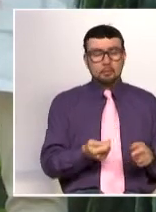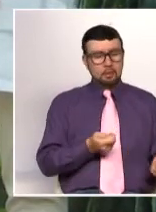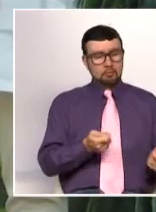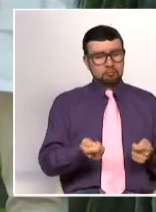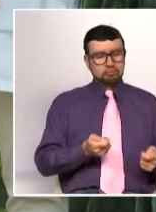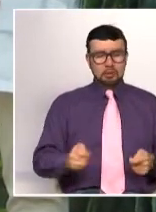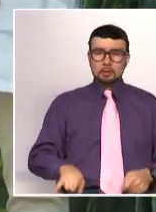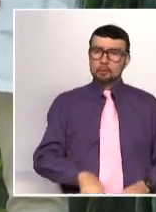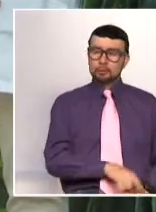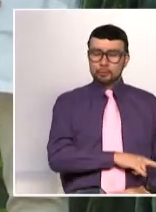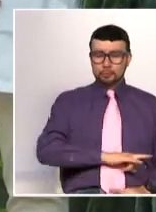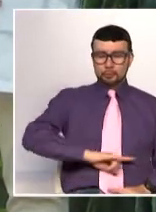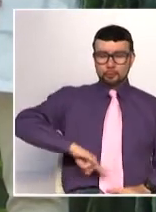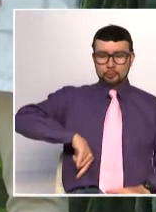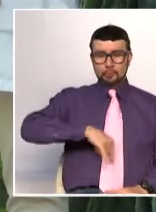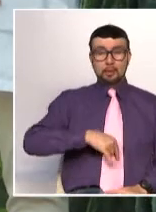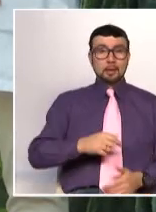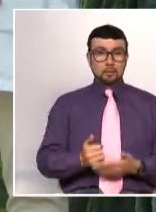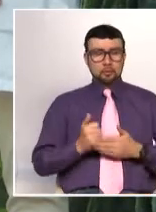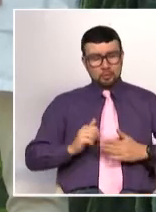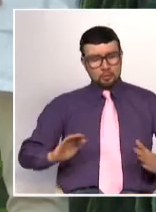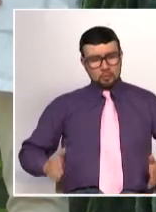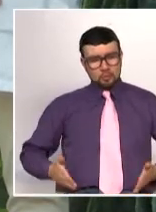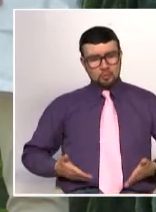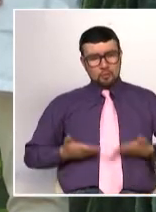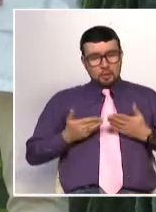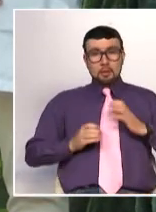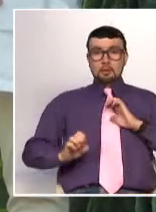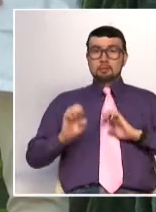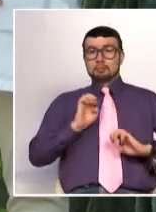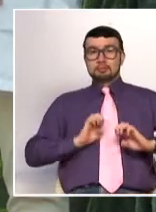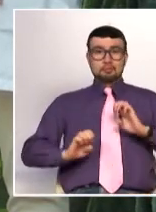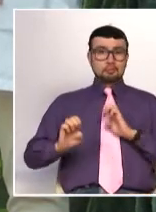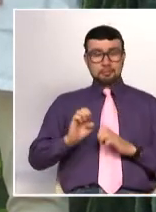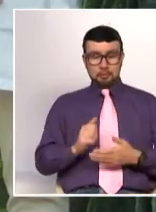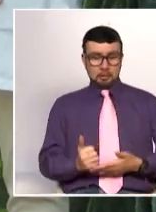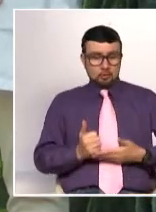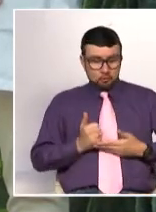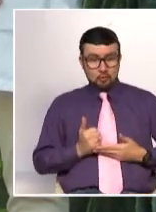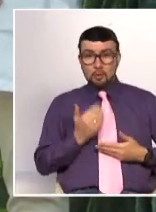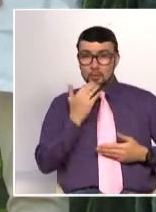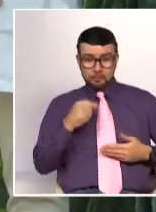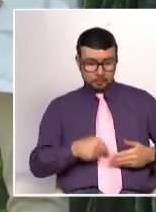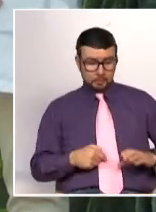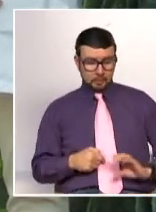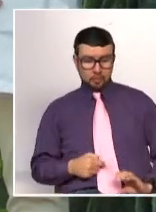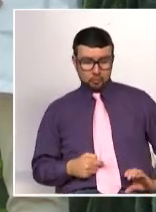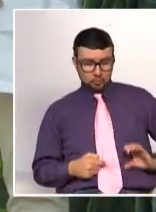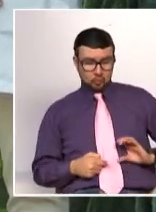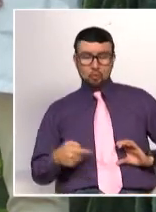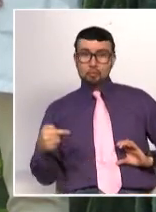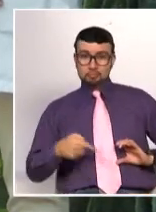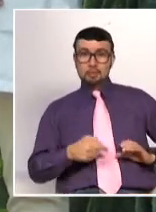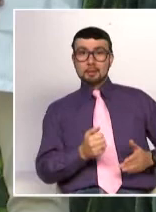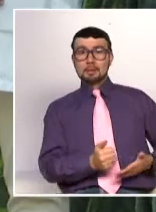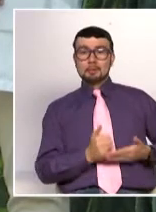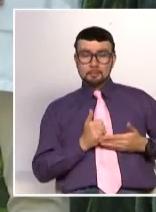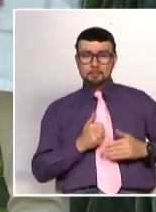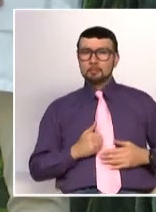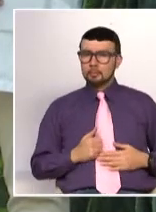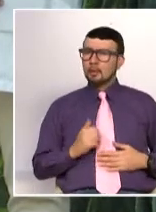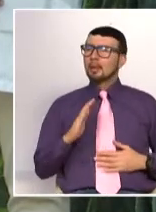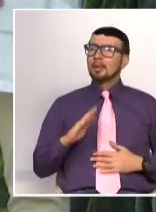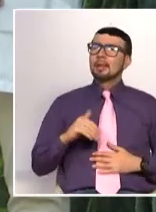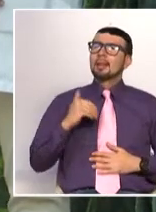del sistema inmunológico básicamente del colon porque es el principal organismo no lógico que tenemos después se